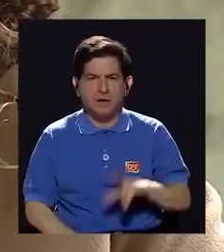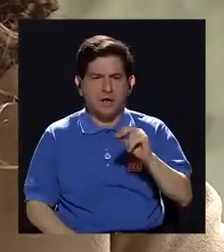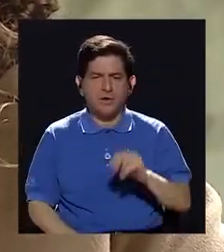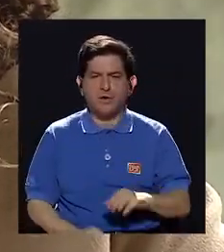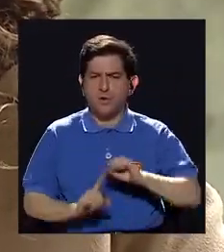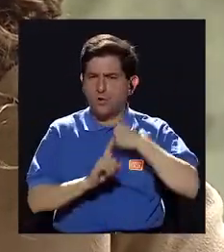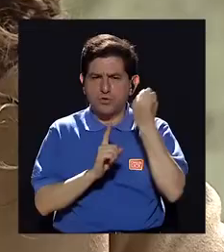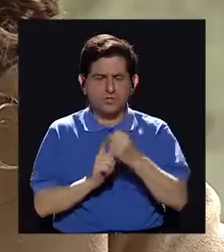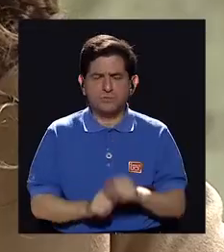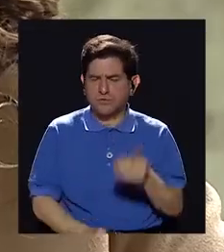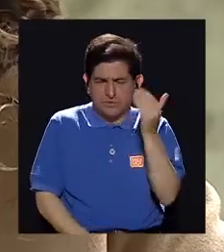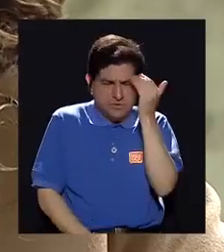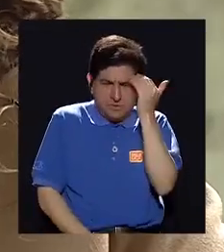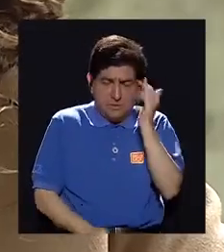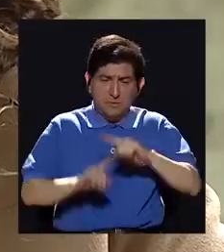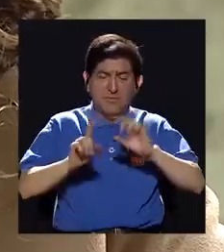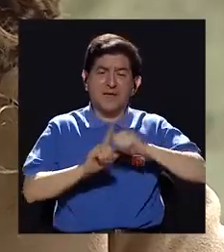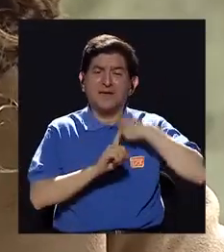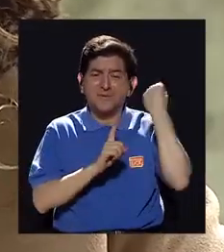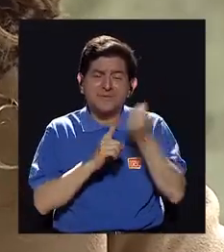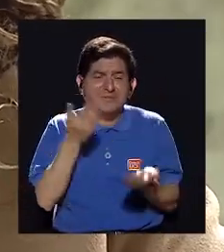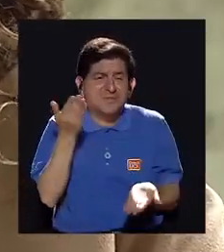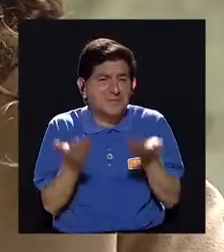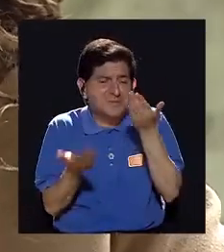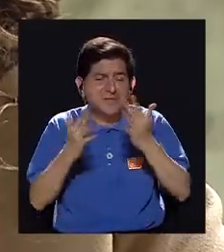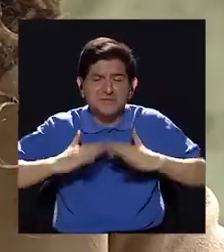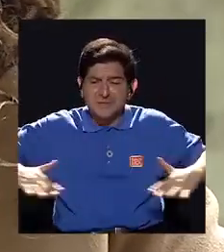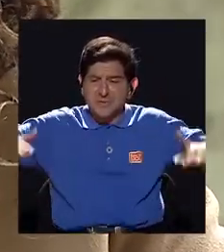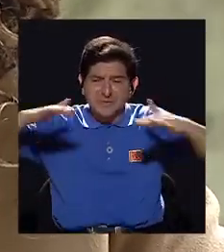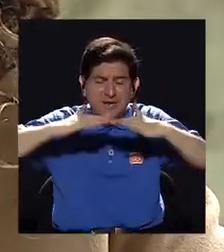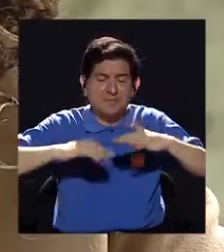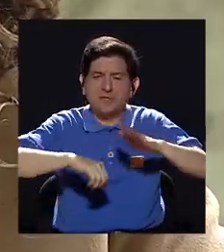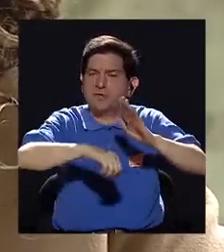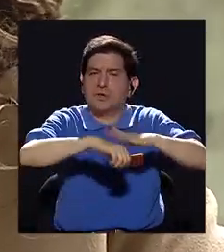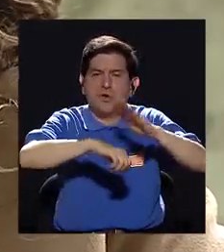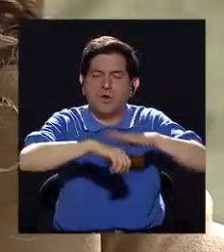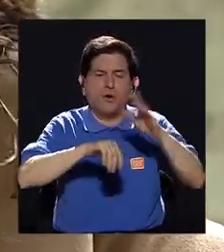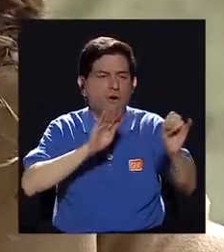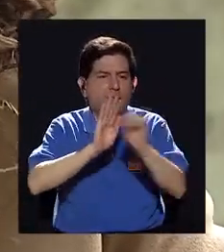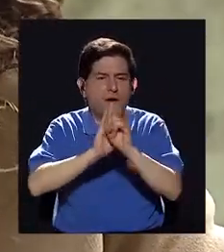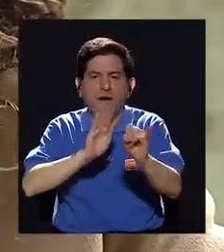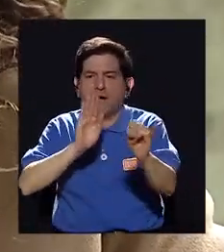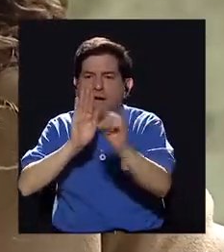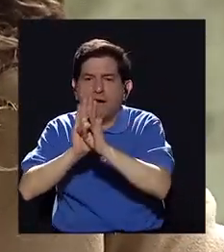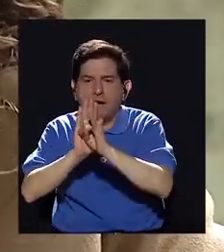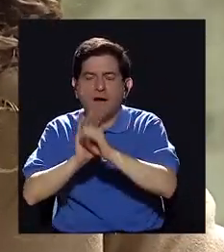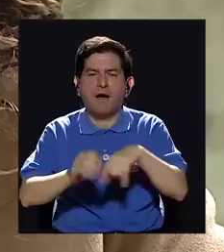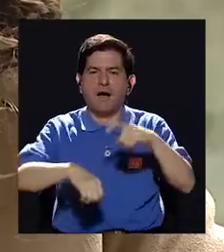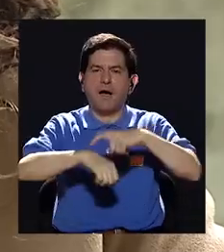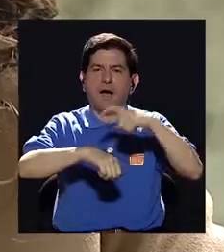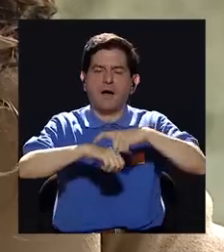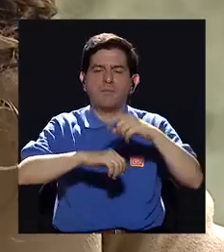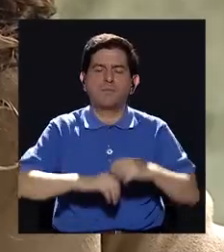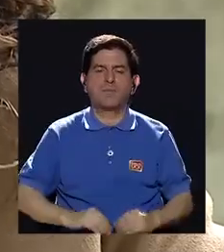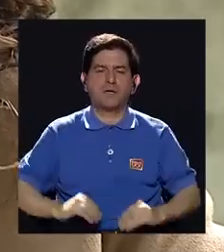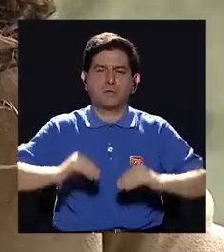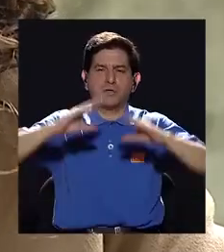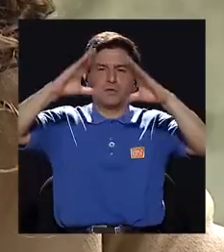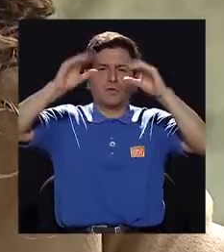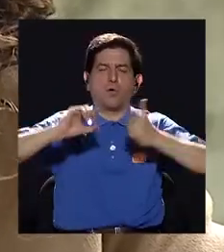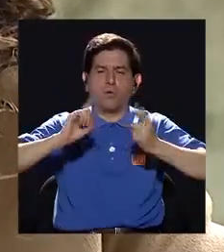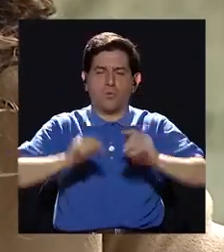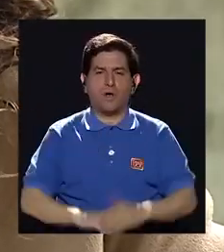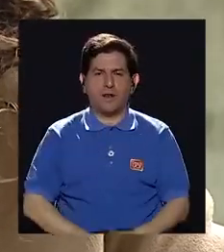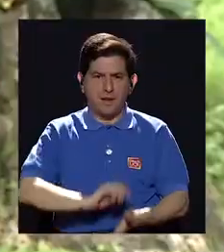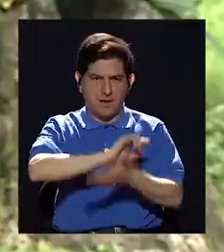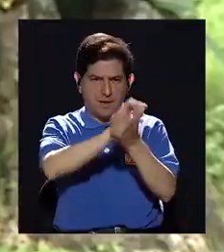esté desorientado, sino porque las condiciones ambientales no le permiten identificar qué hora del día es, ¿verdad?